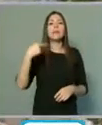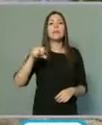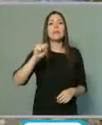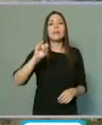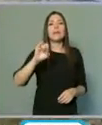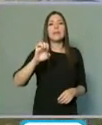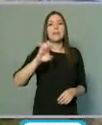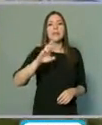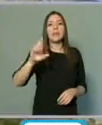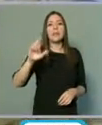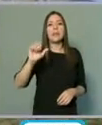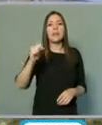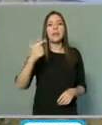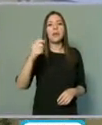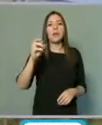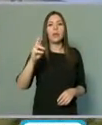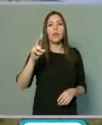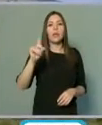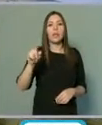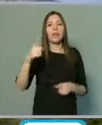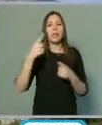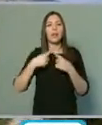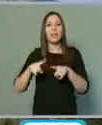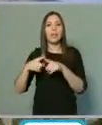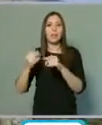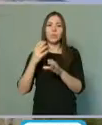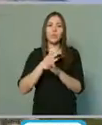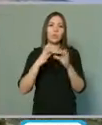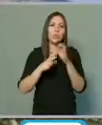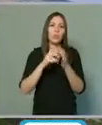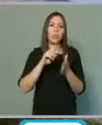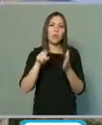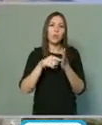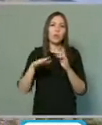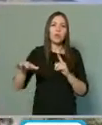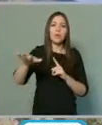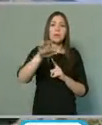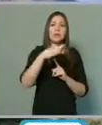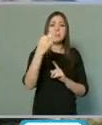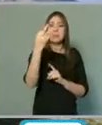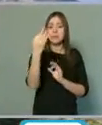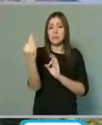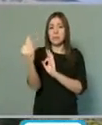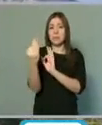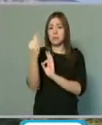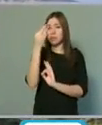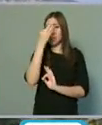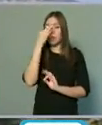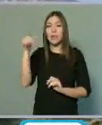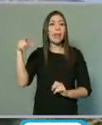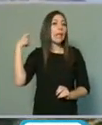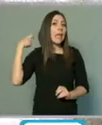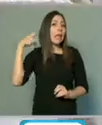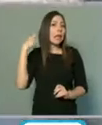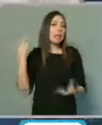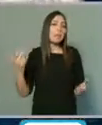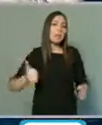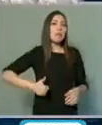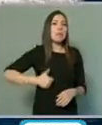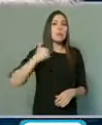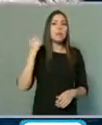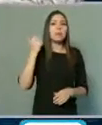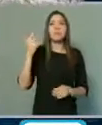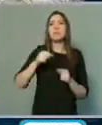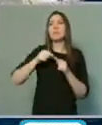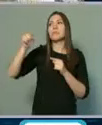ocasiones, las misiones de la Sierra Gorda, en fin, hay mucho que ver en esa zona, está muy cerquita de Querétaro, así que podemos aprovechar y hacer un poco las dos cosas.